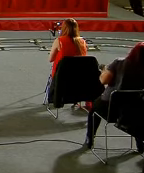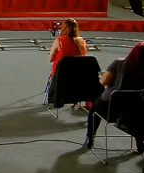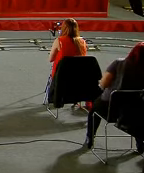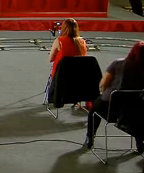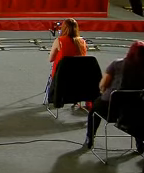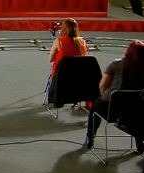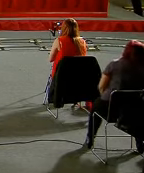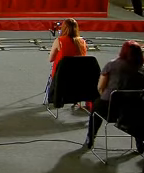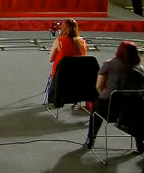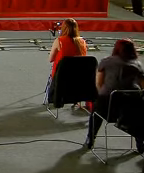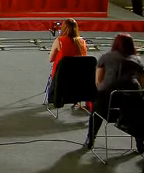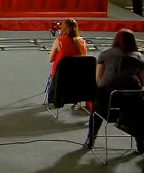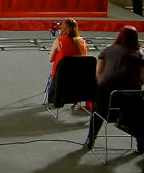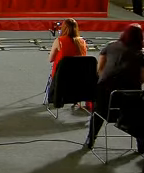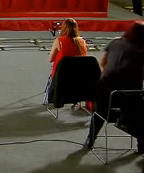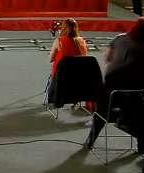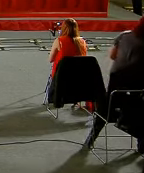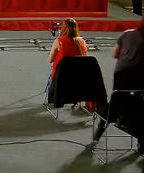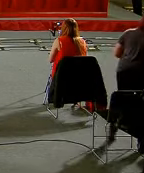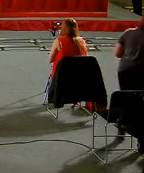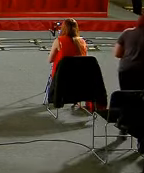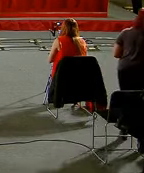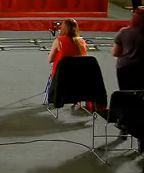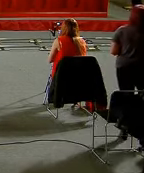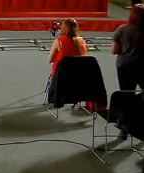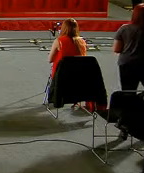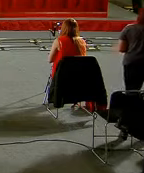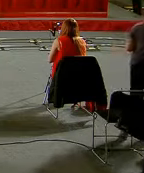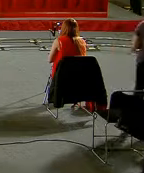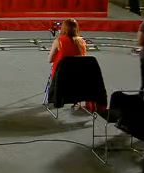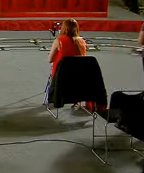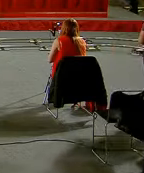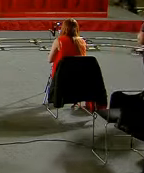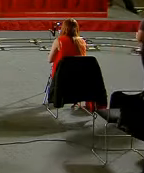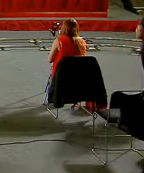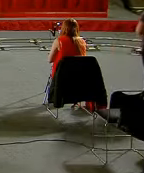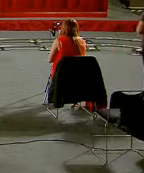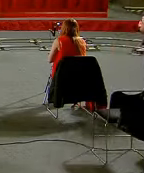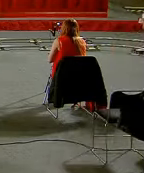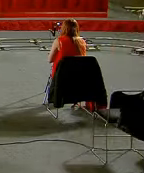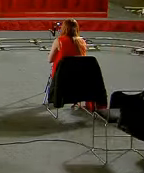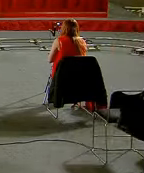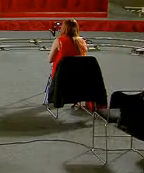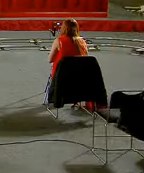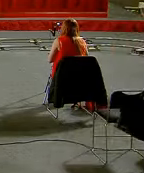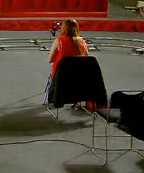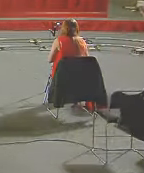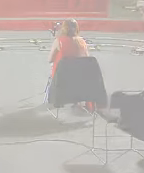Todavía no se decide entonces.